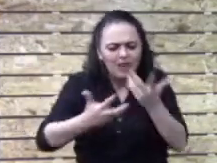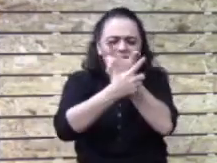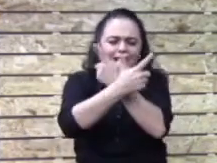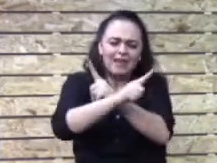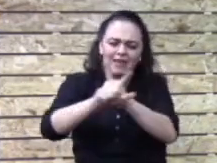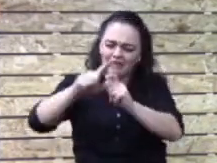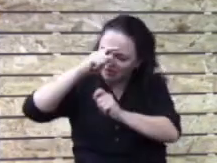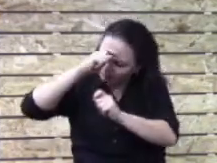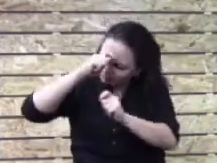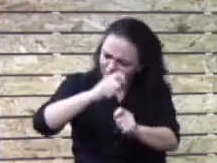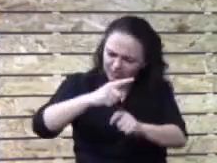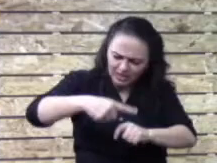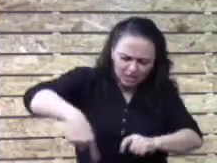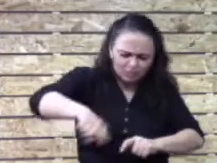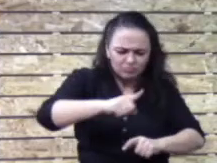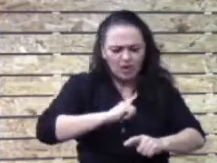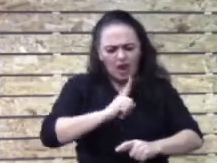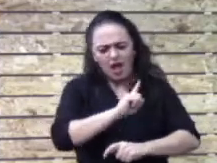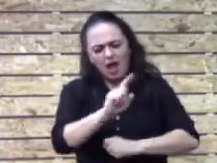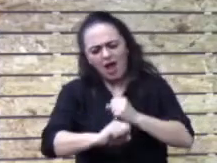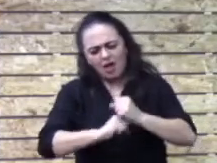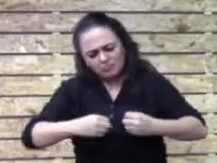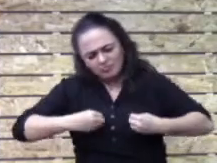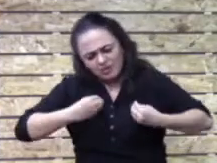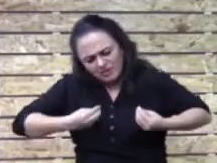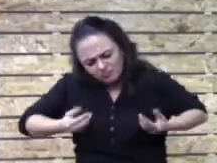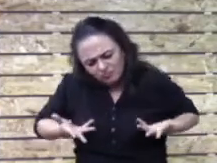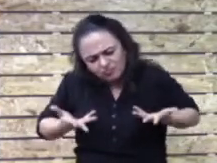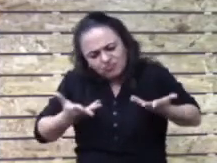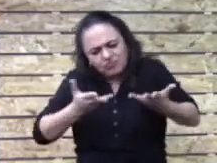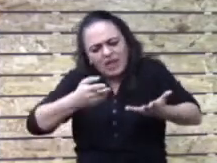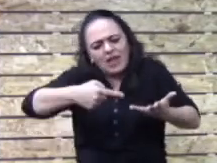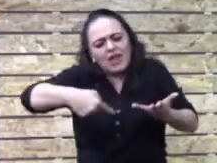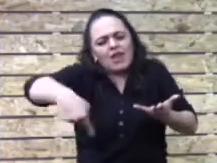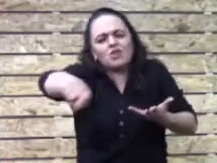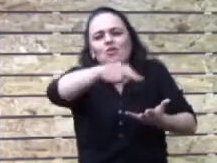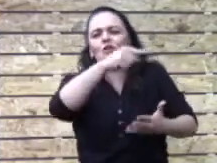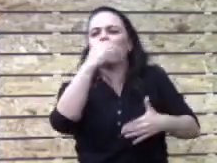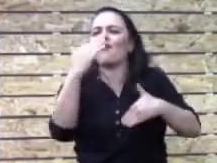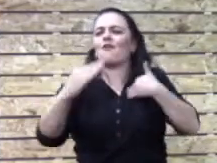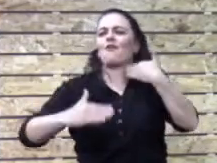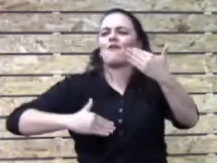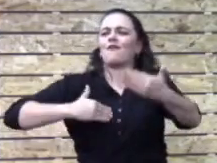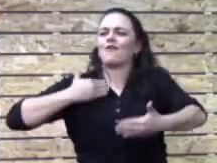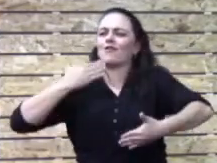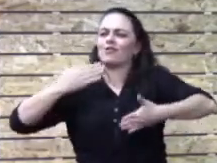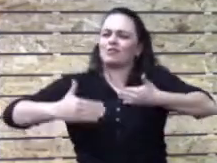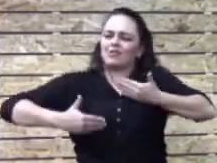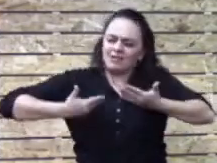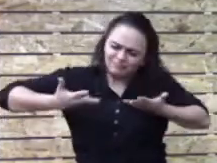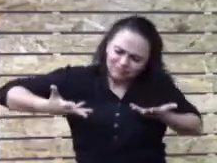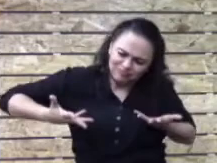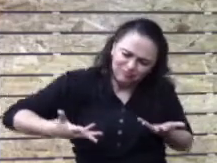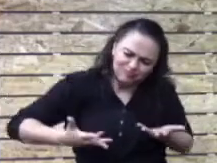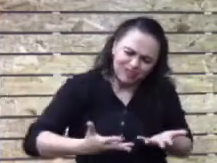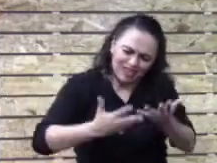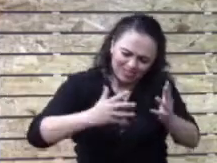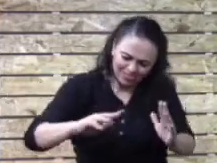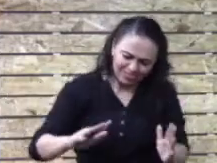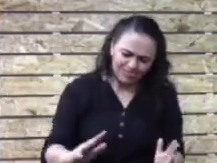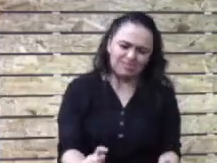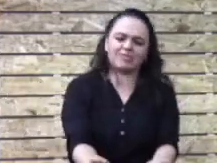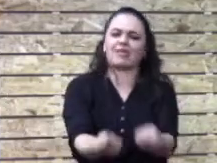Lo colmaré con muchos años de vida y le haré gozar de mi salvación. Lo primero que quiero notar